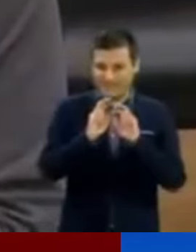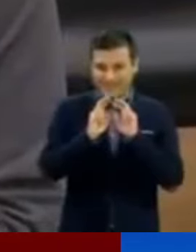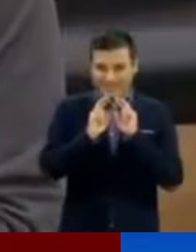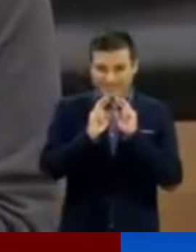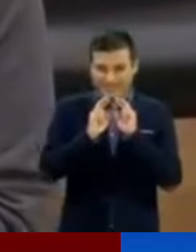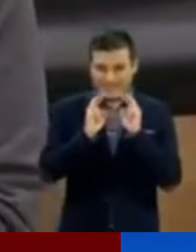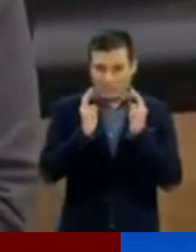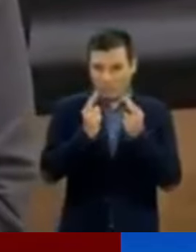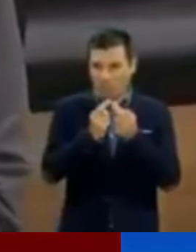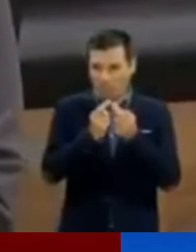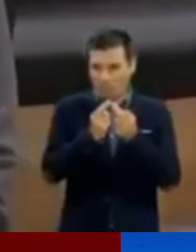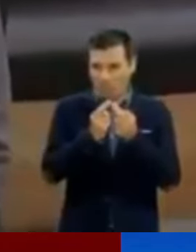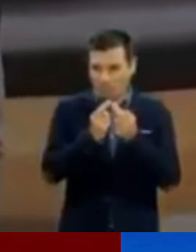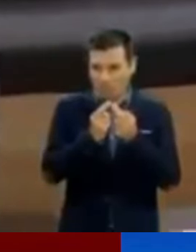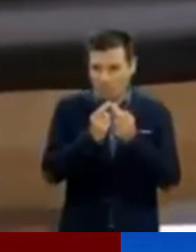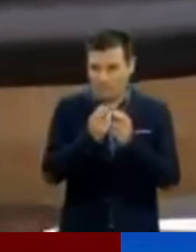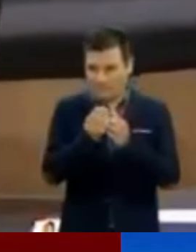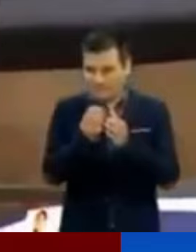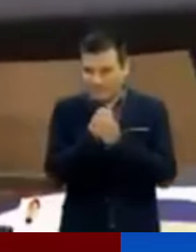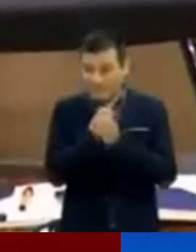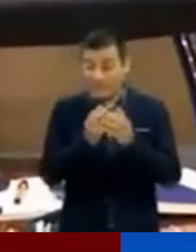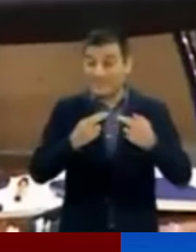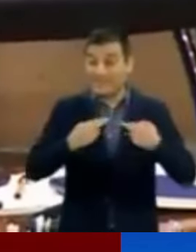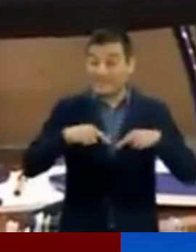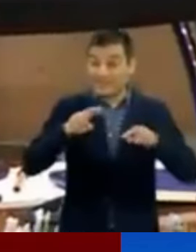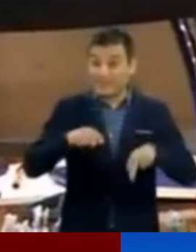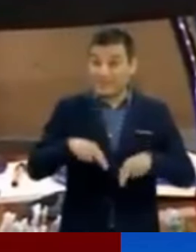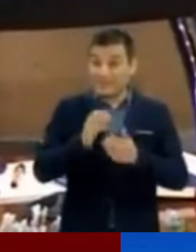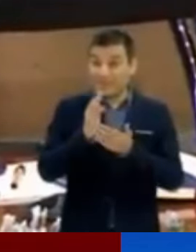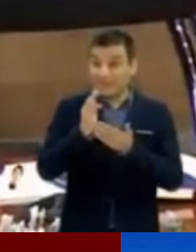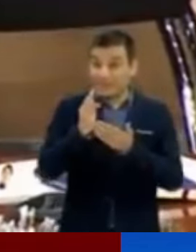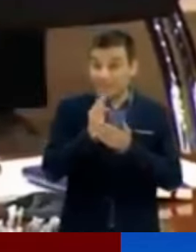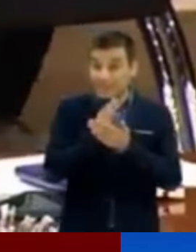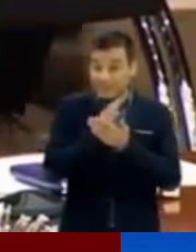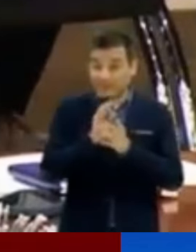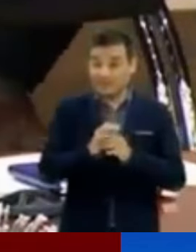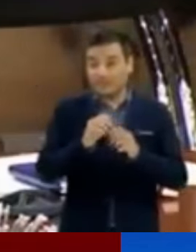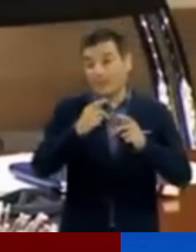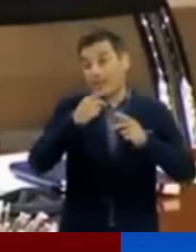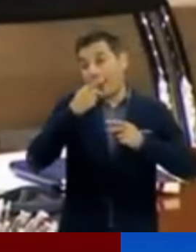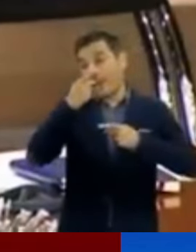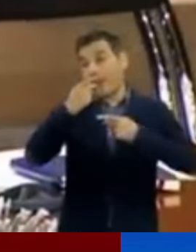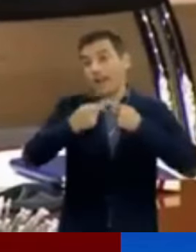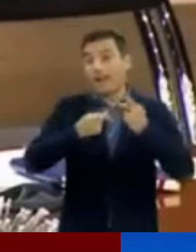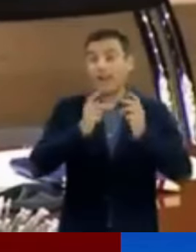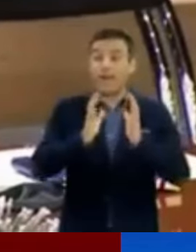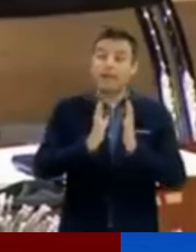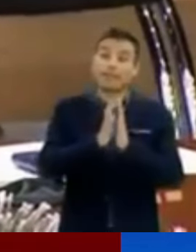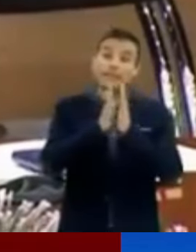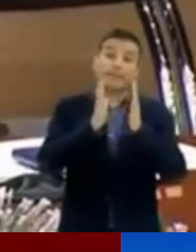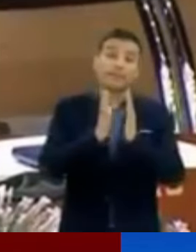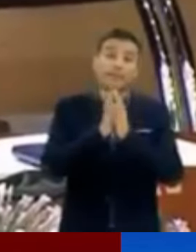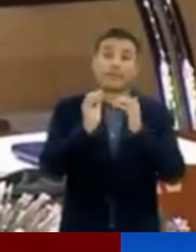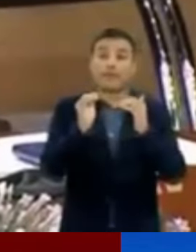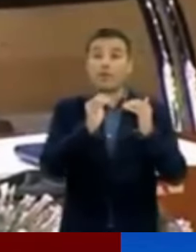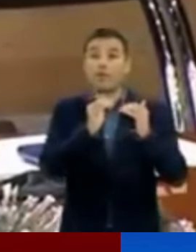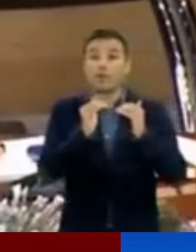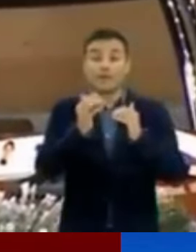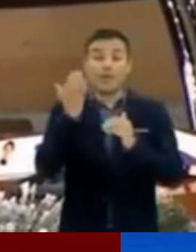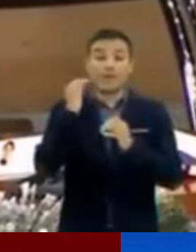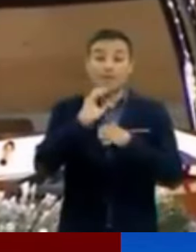hoy que la representación de Morena viene aquí a hablar de democracia, cuando